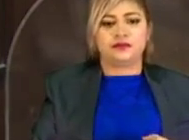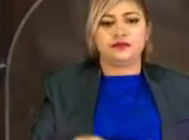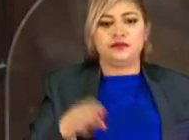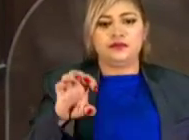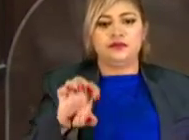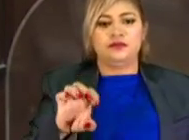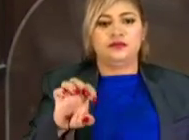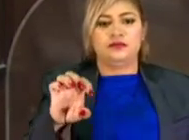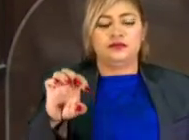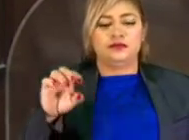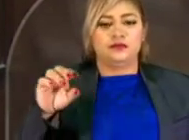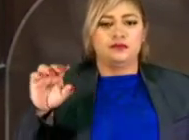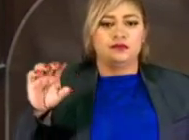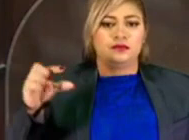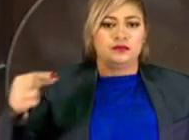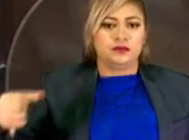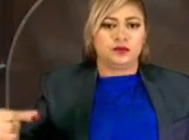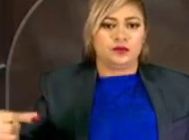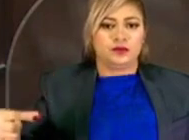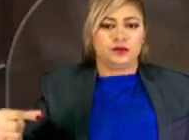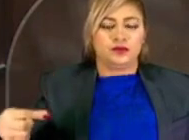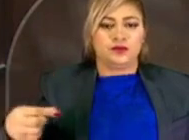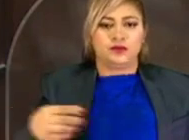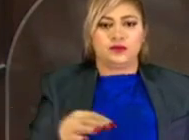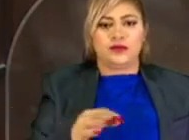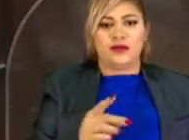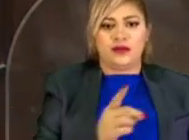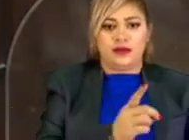Eduardo Leblanc González, defensor del pueblo,